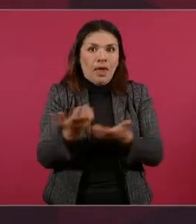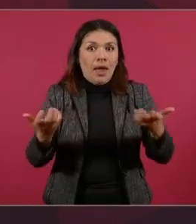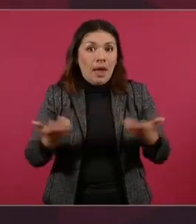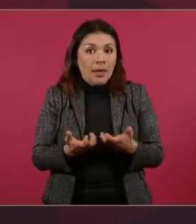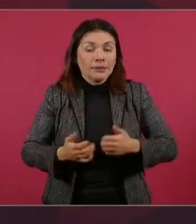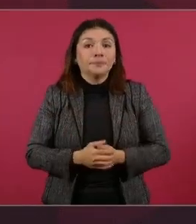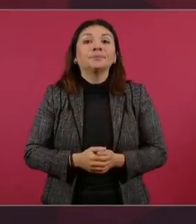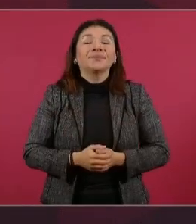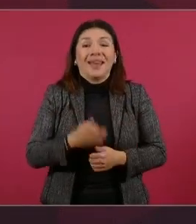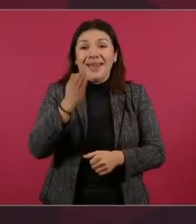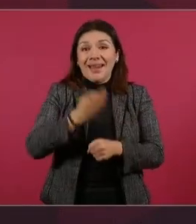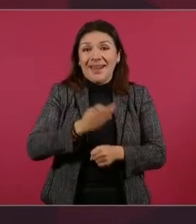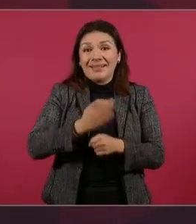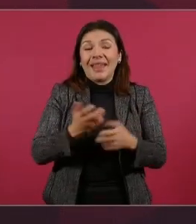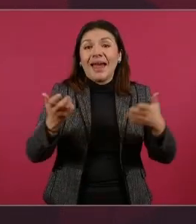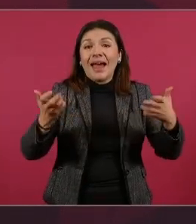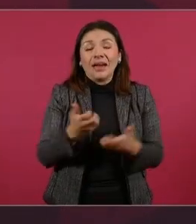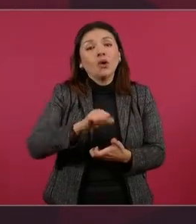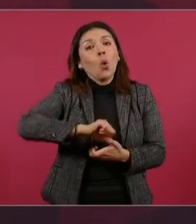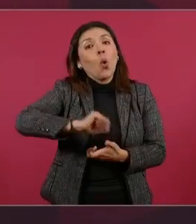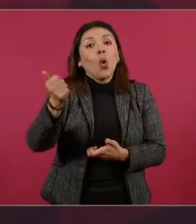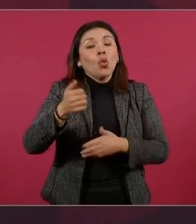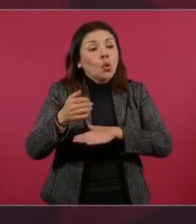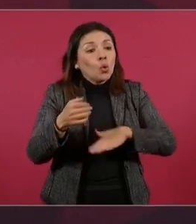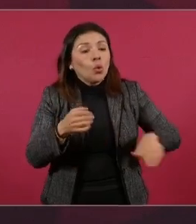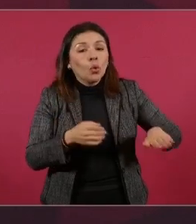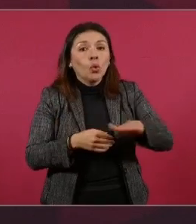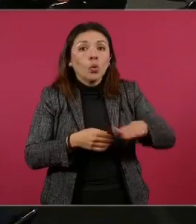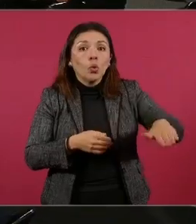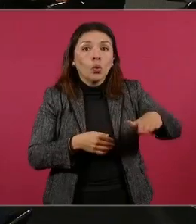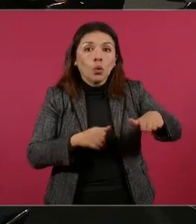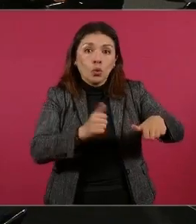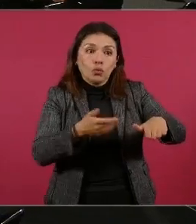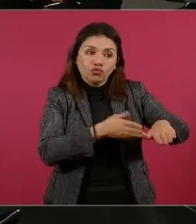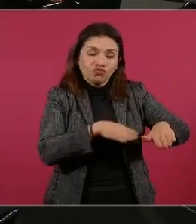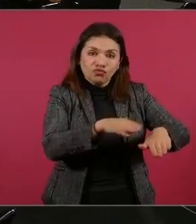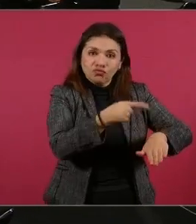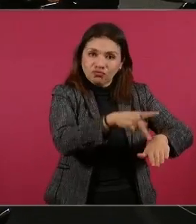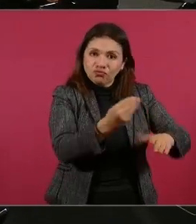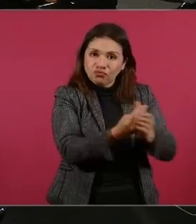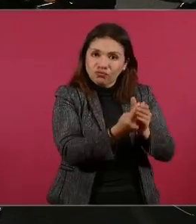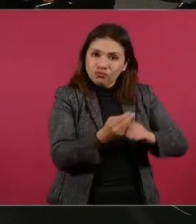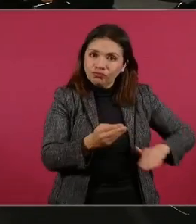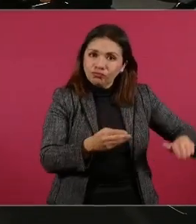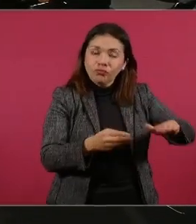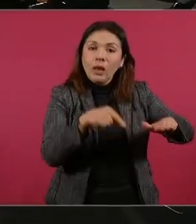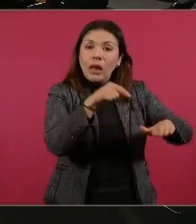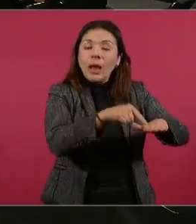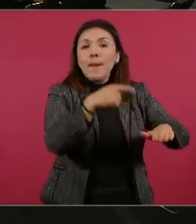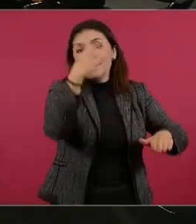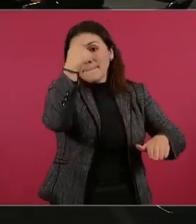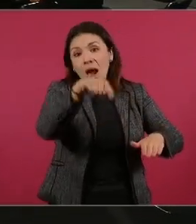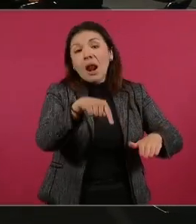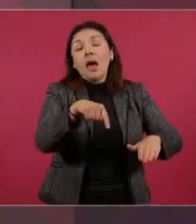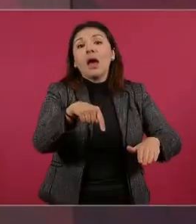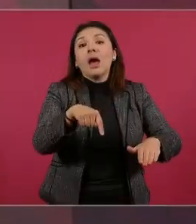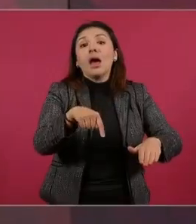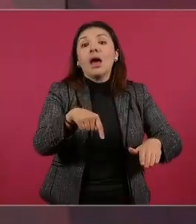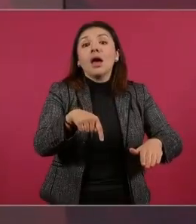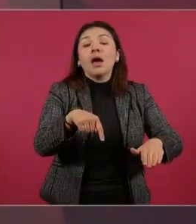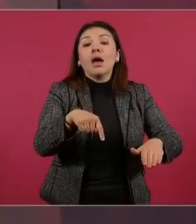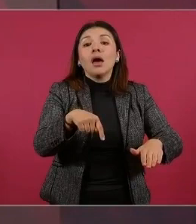Entonces está haciendo un Libramiento para que no no